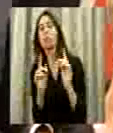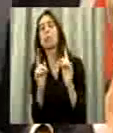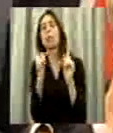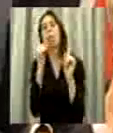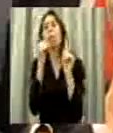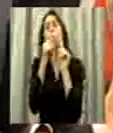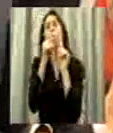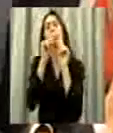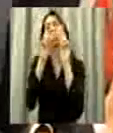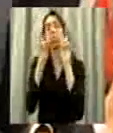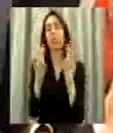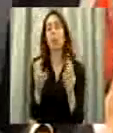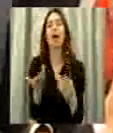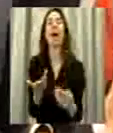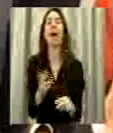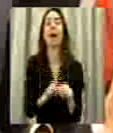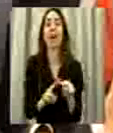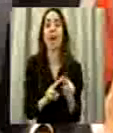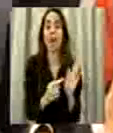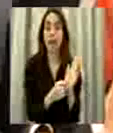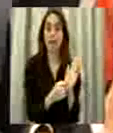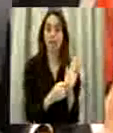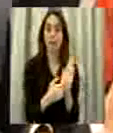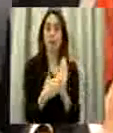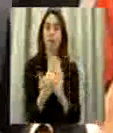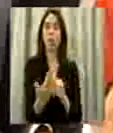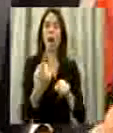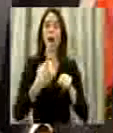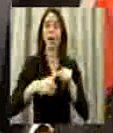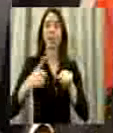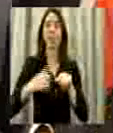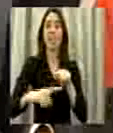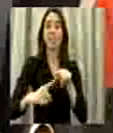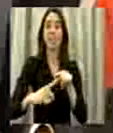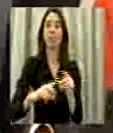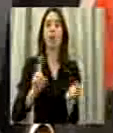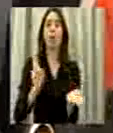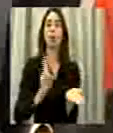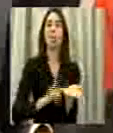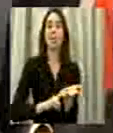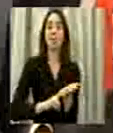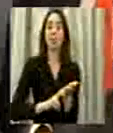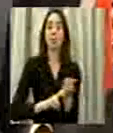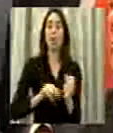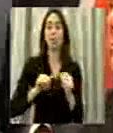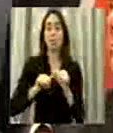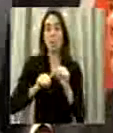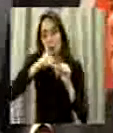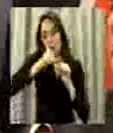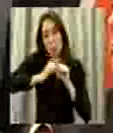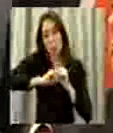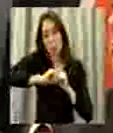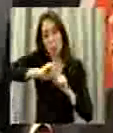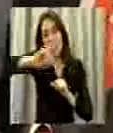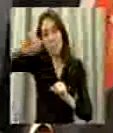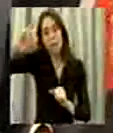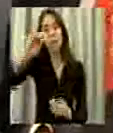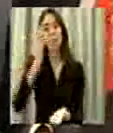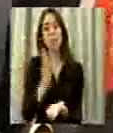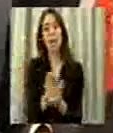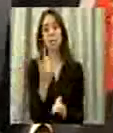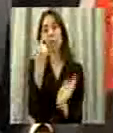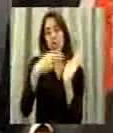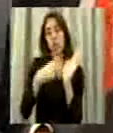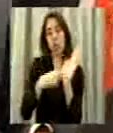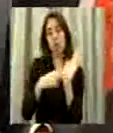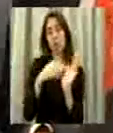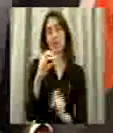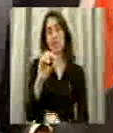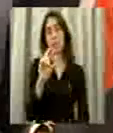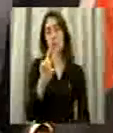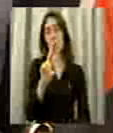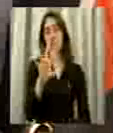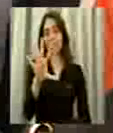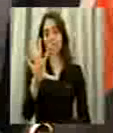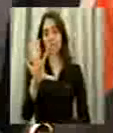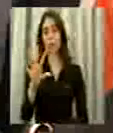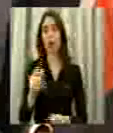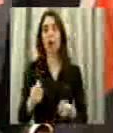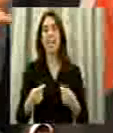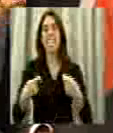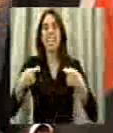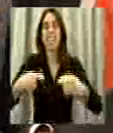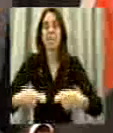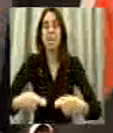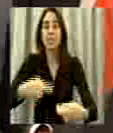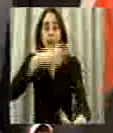básicamente lo que hacemos es dar un crédito tributario con mucho mayor permanencia en el tiempo, hasta el año 2025, para la inversión en zonas